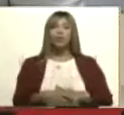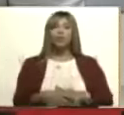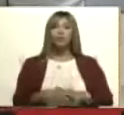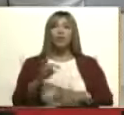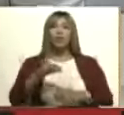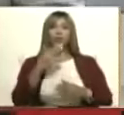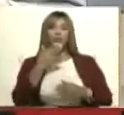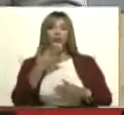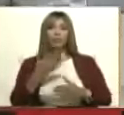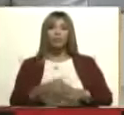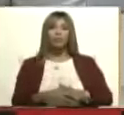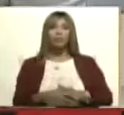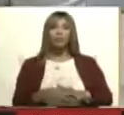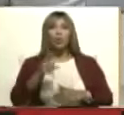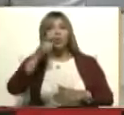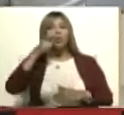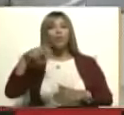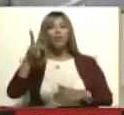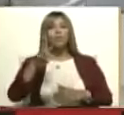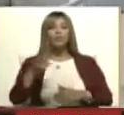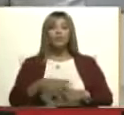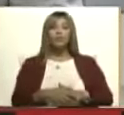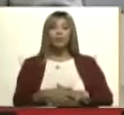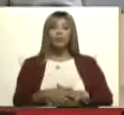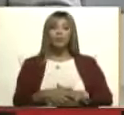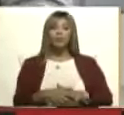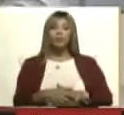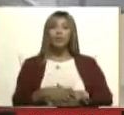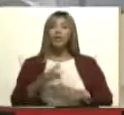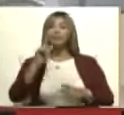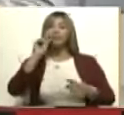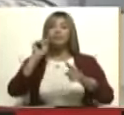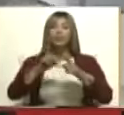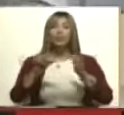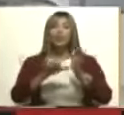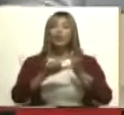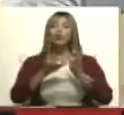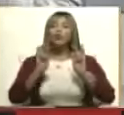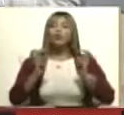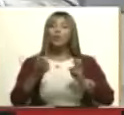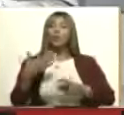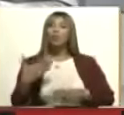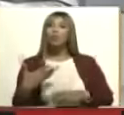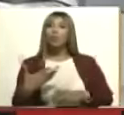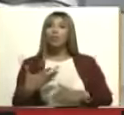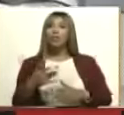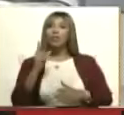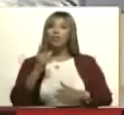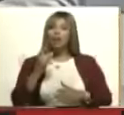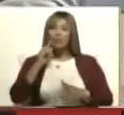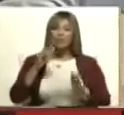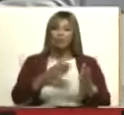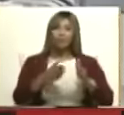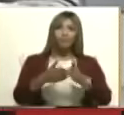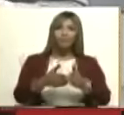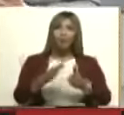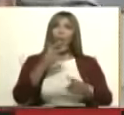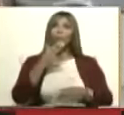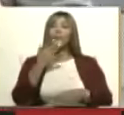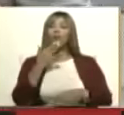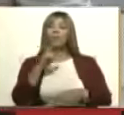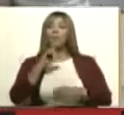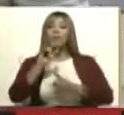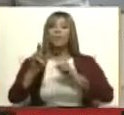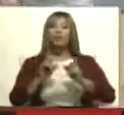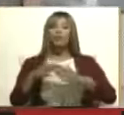este caso, para el pueblo de Venezuela, hacia dónde un tema particular debiera ir. En este caso la